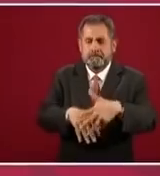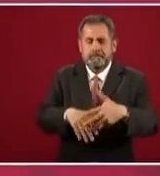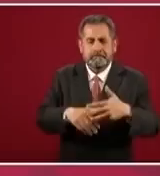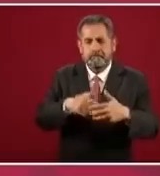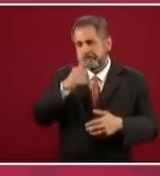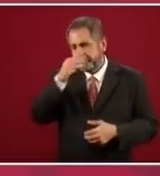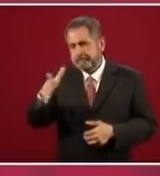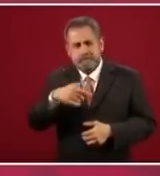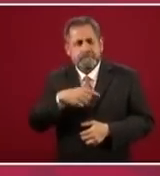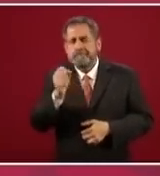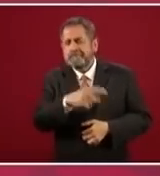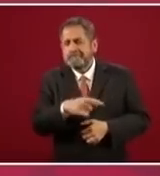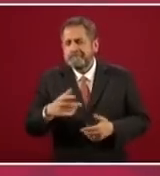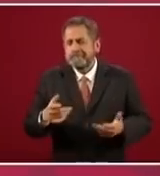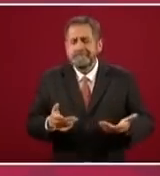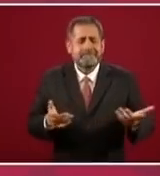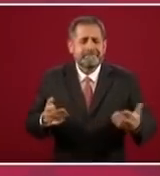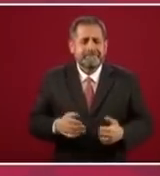O sea,